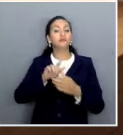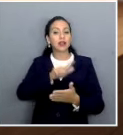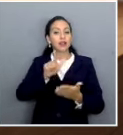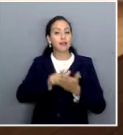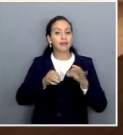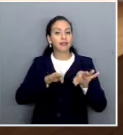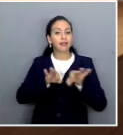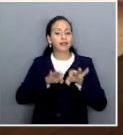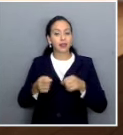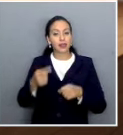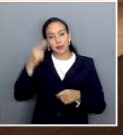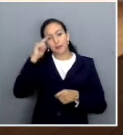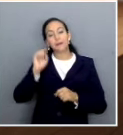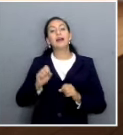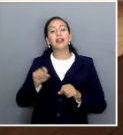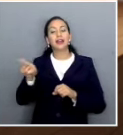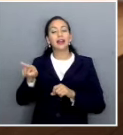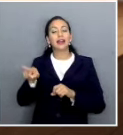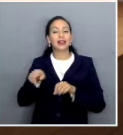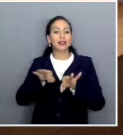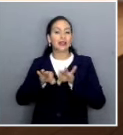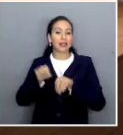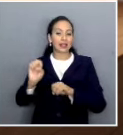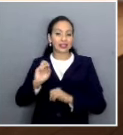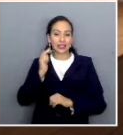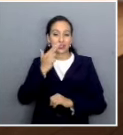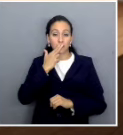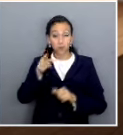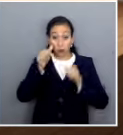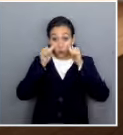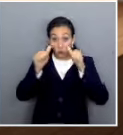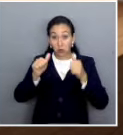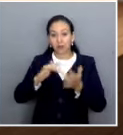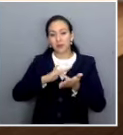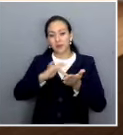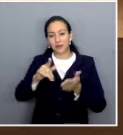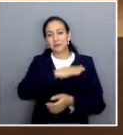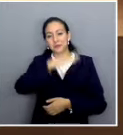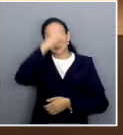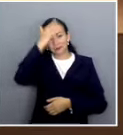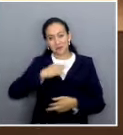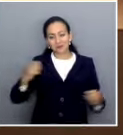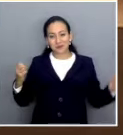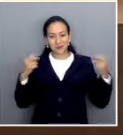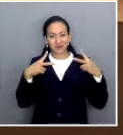Chihuahua. Gracias por su atención, que tenga una excelente noche. Hasta pronto.